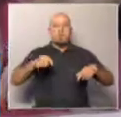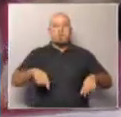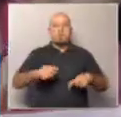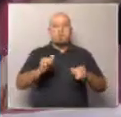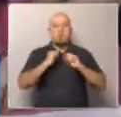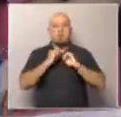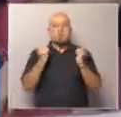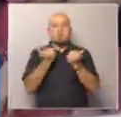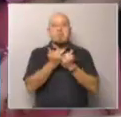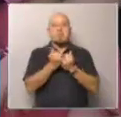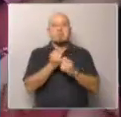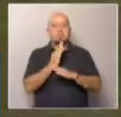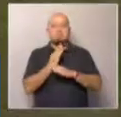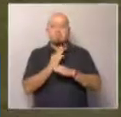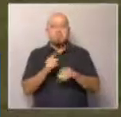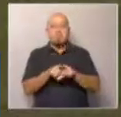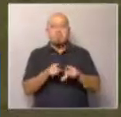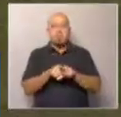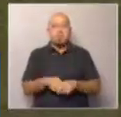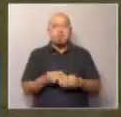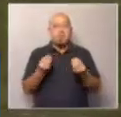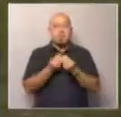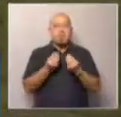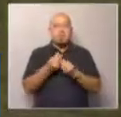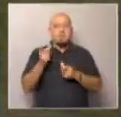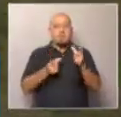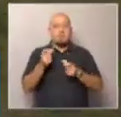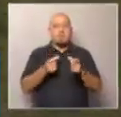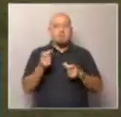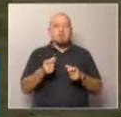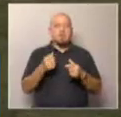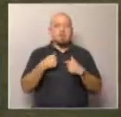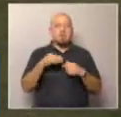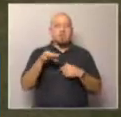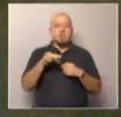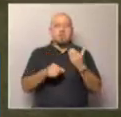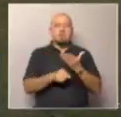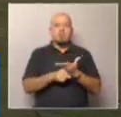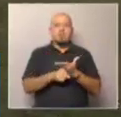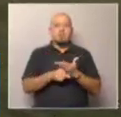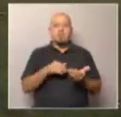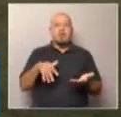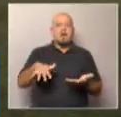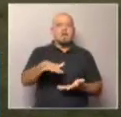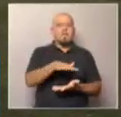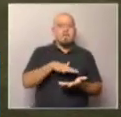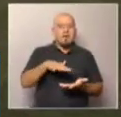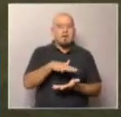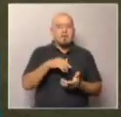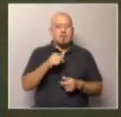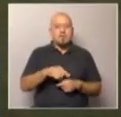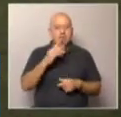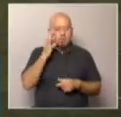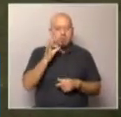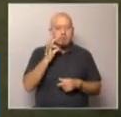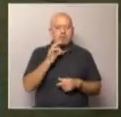Estadio Centenario de gente. Y yo lo único que le pido a todo el barrio, que me dan la oportunidad de